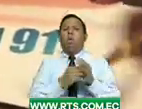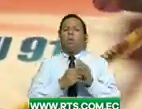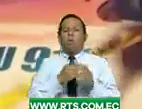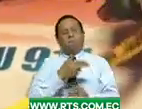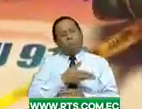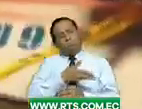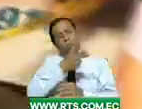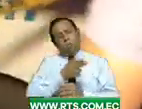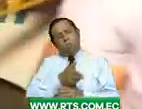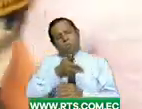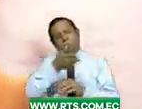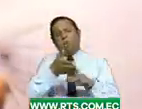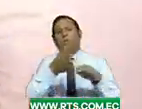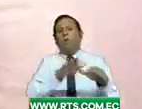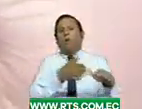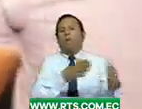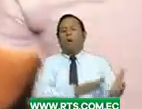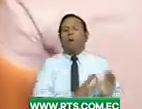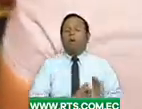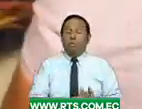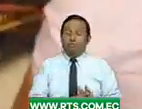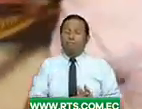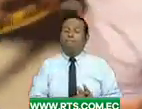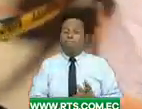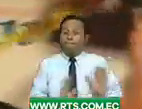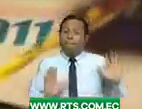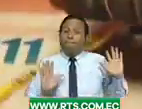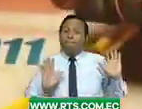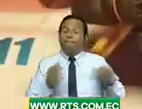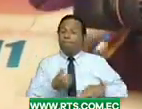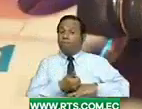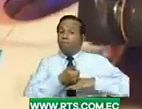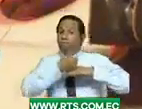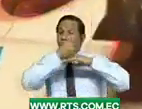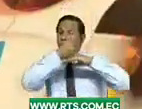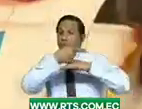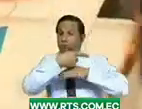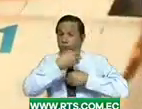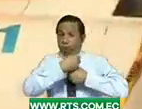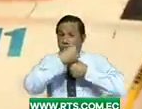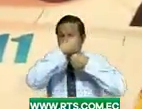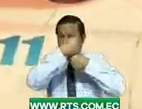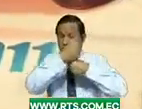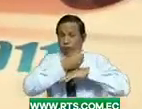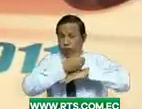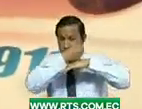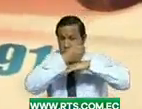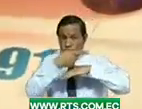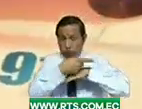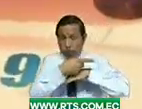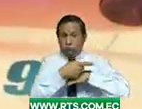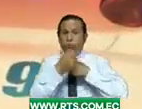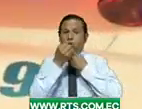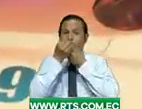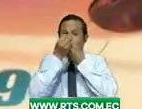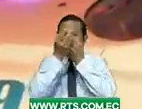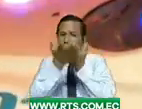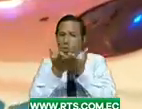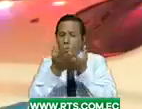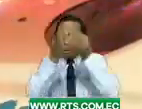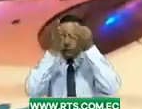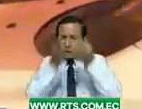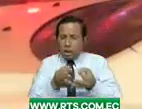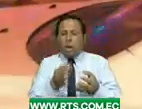de dos personas fallecidas. Todavía tendría la autoridad de seguridad que manifestarse respecto a cómo se